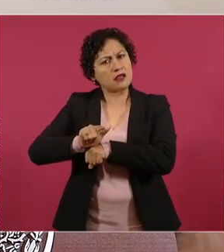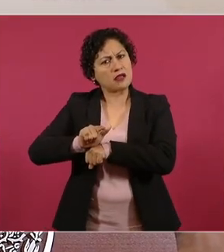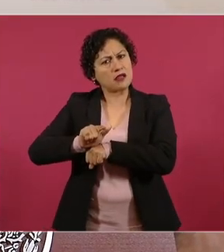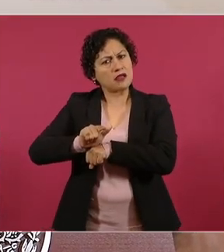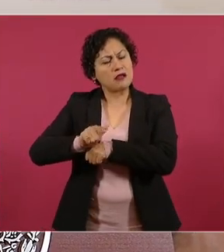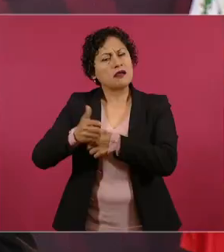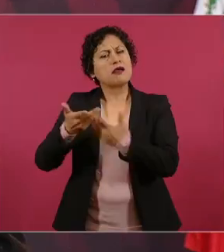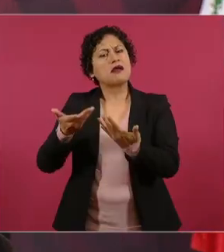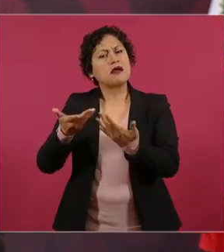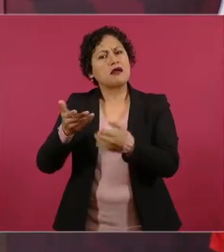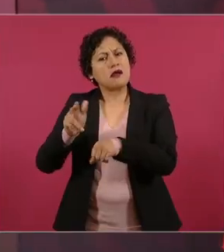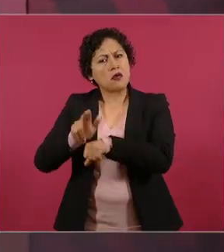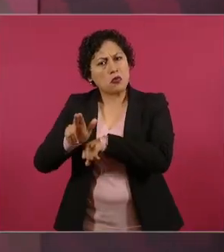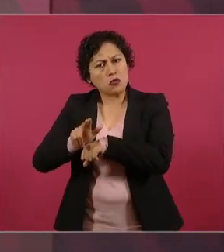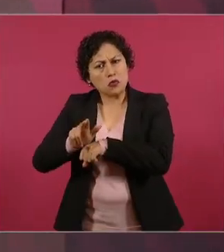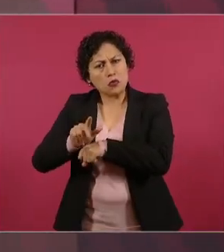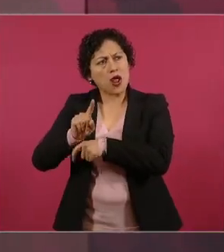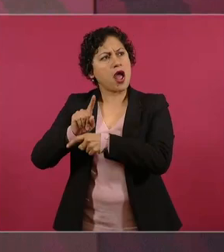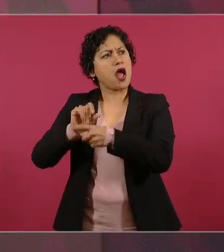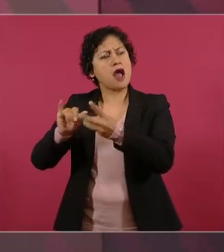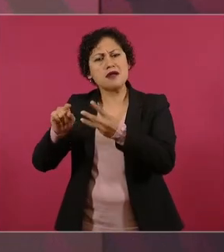¿Y cuánto a Honduras?